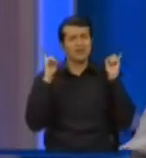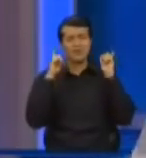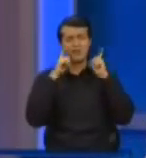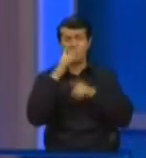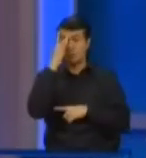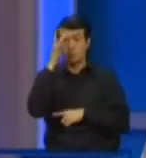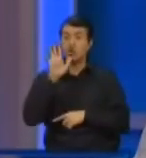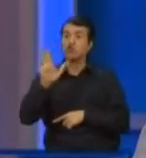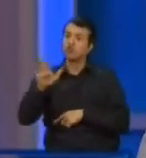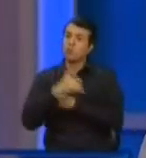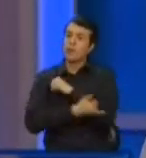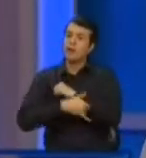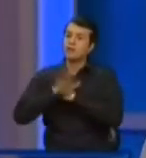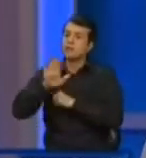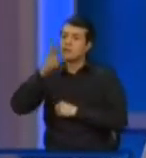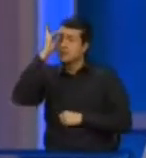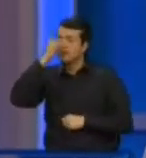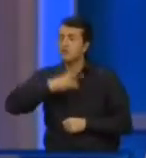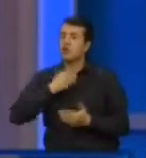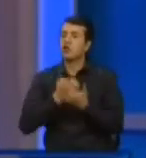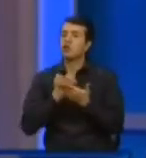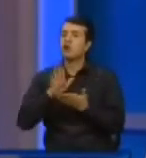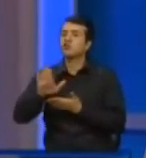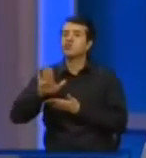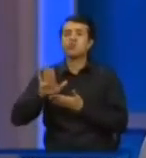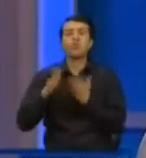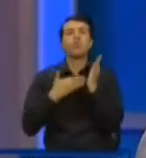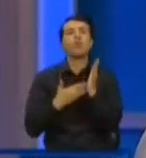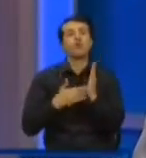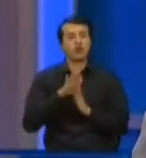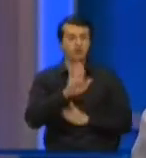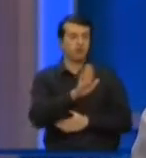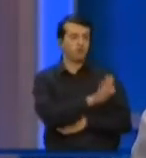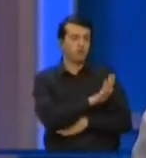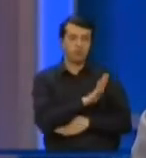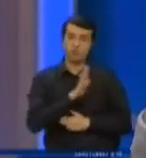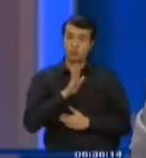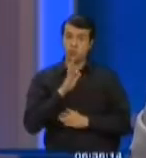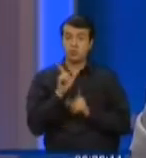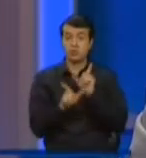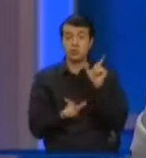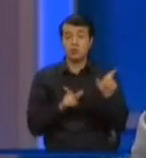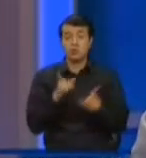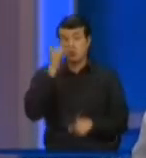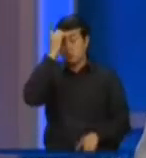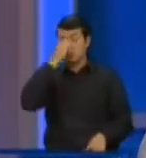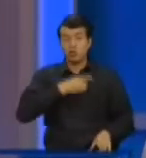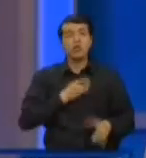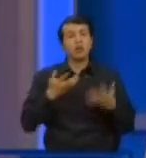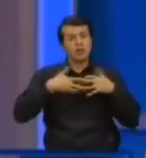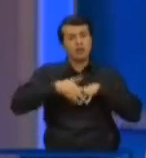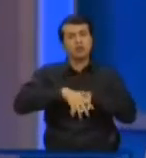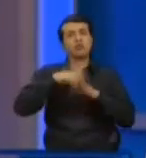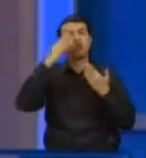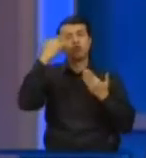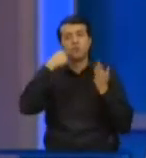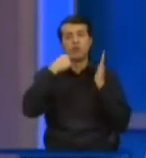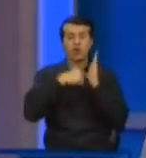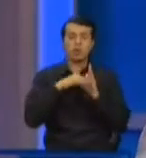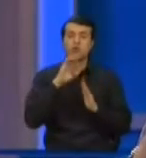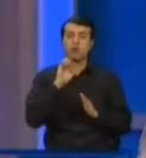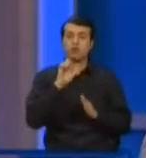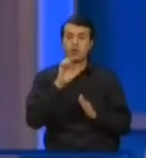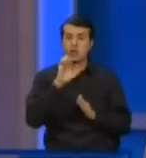Y esto pasa en los dos lados del hemisferio, de tal manera que los países han apostado por mecanismos de integración política, en este caso CELAC o